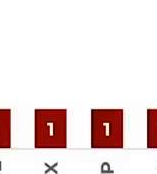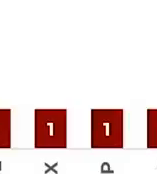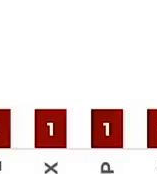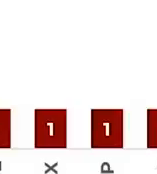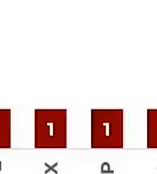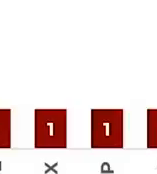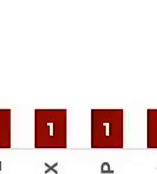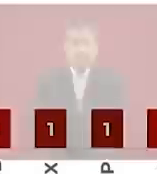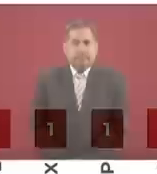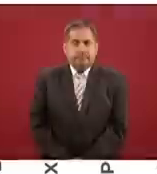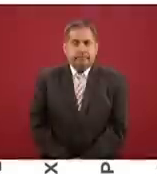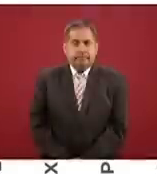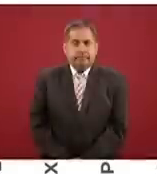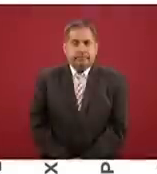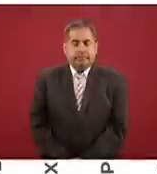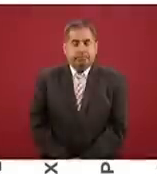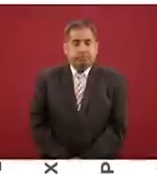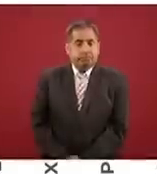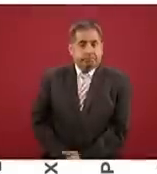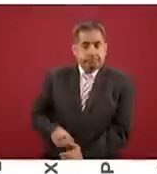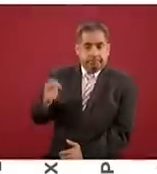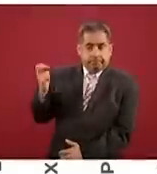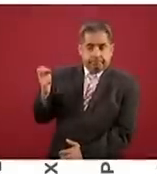Así es, ¿verdad?